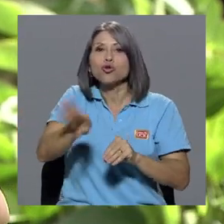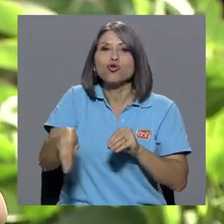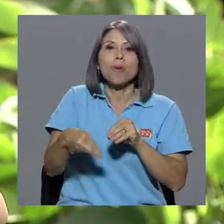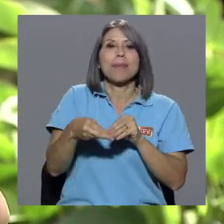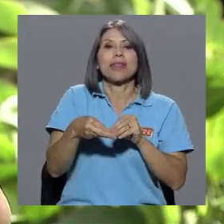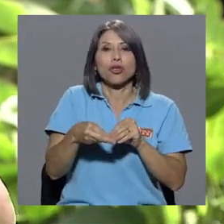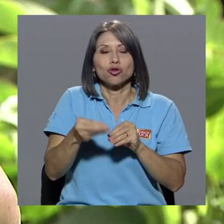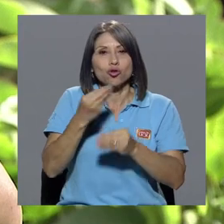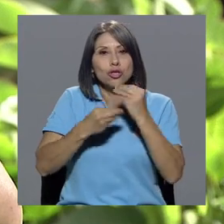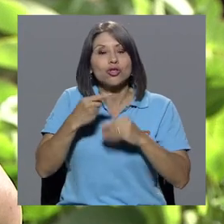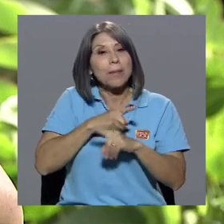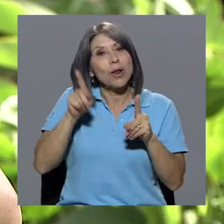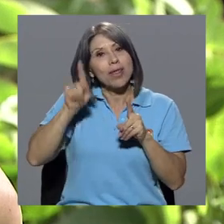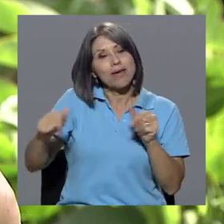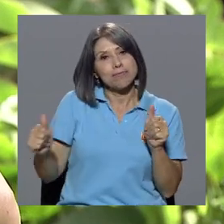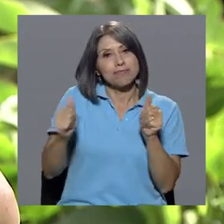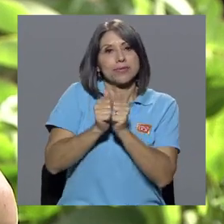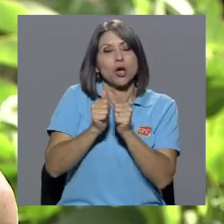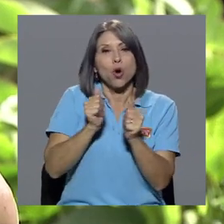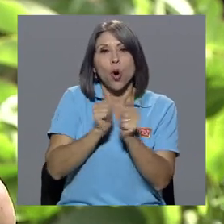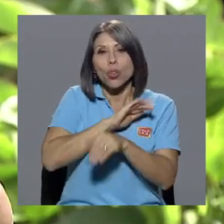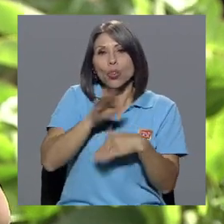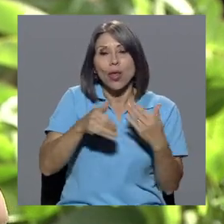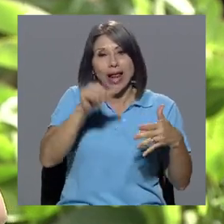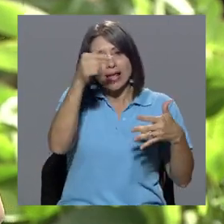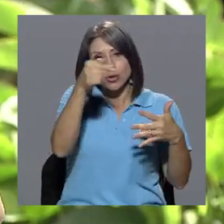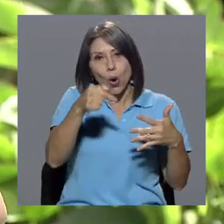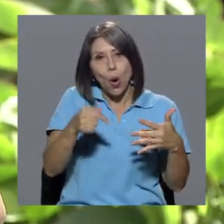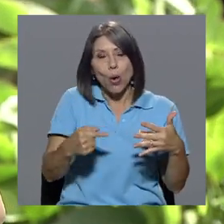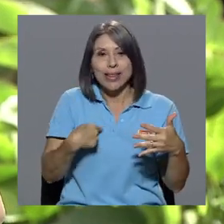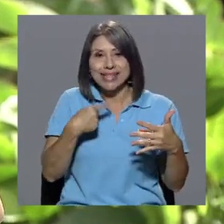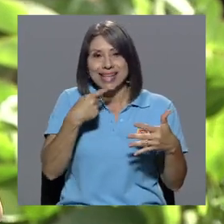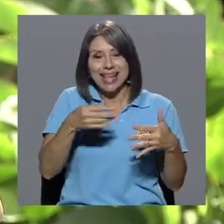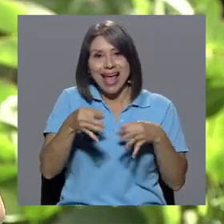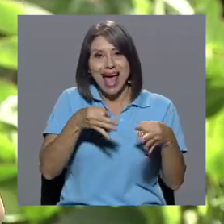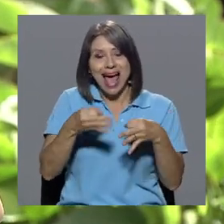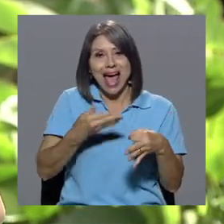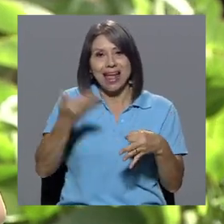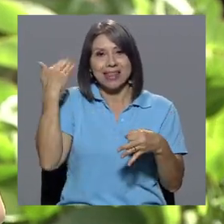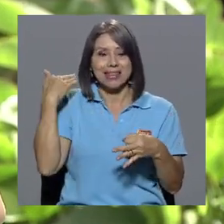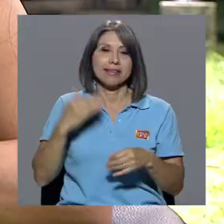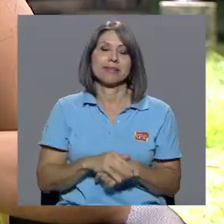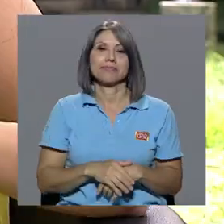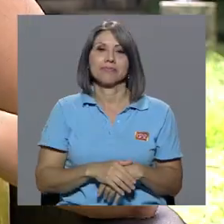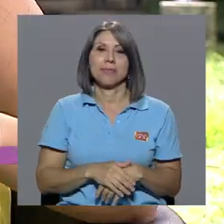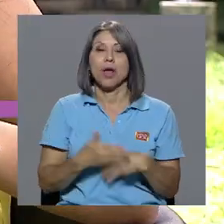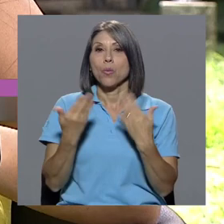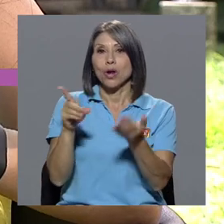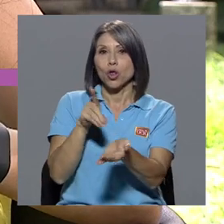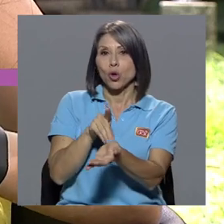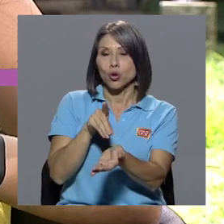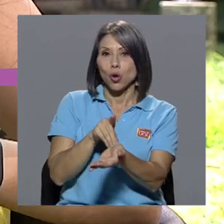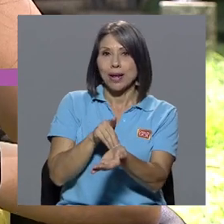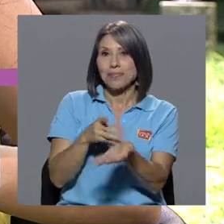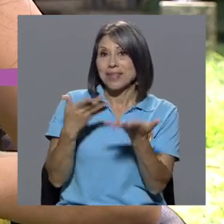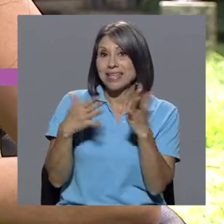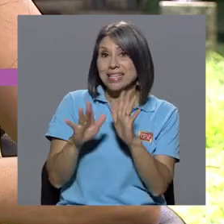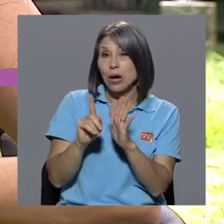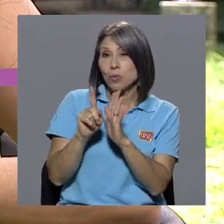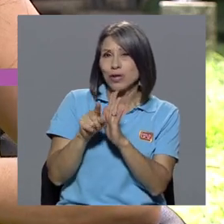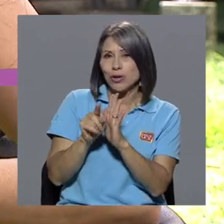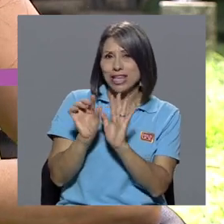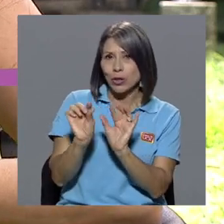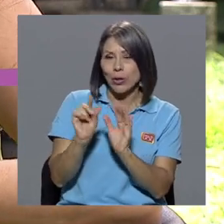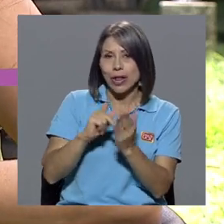suplementos nutricionales, pero van de la mano, por supuesto, con todas las otras medidas que se han mencionado. Uh-huh. Bueno, doctora, ya nos queda